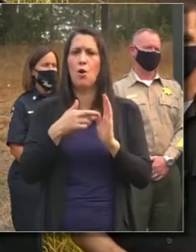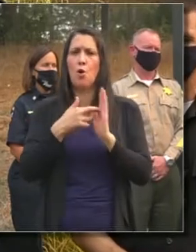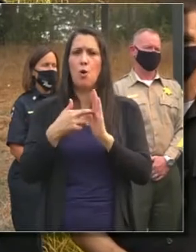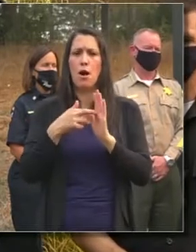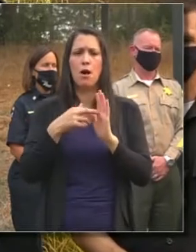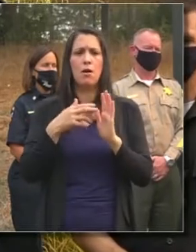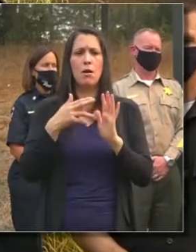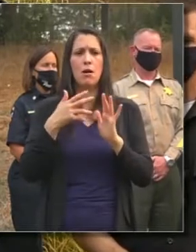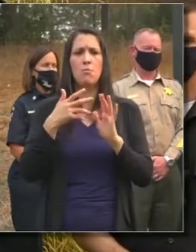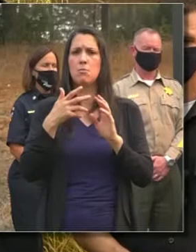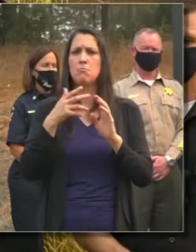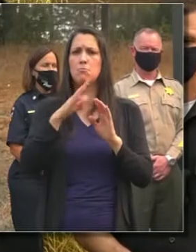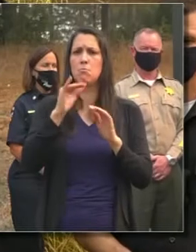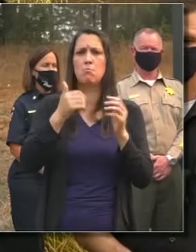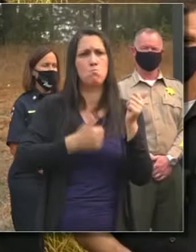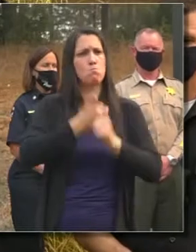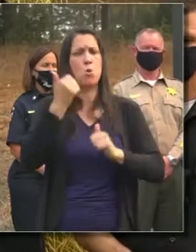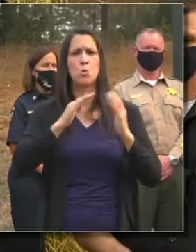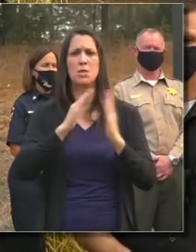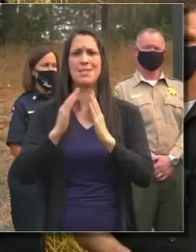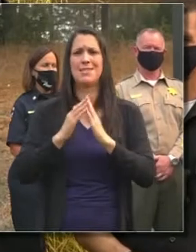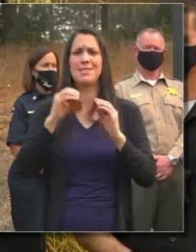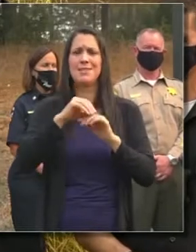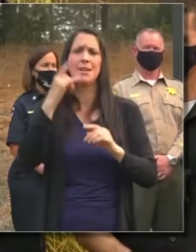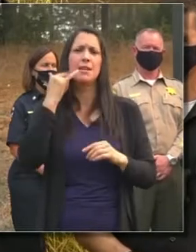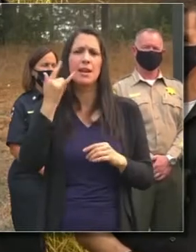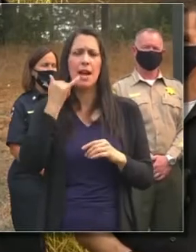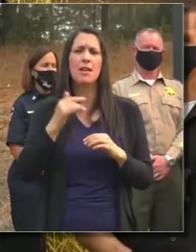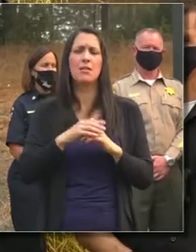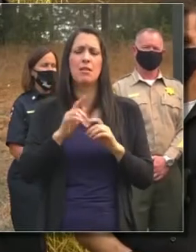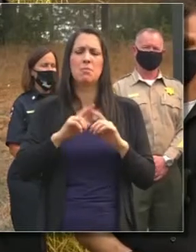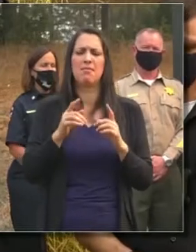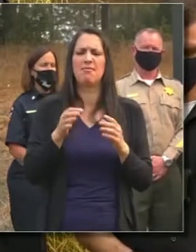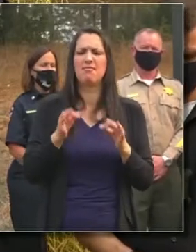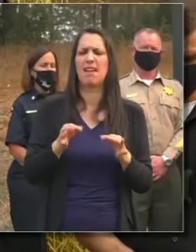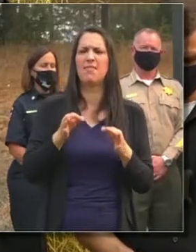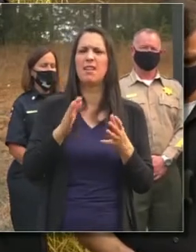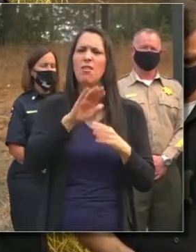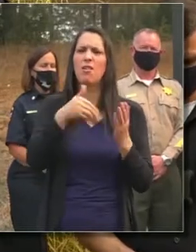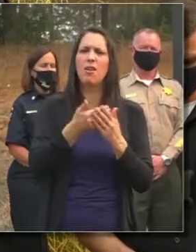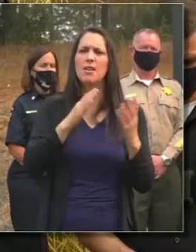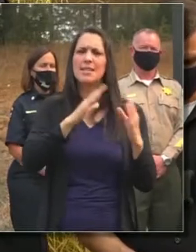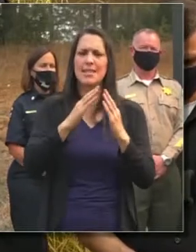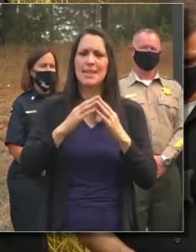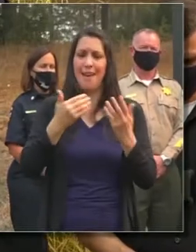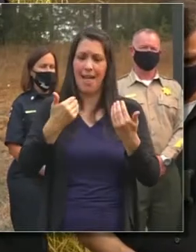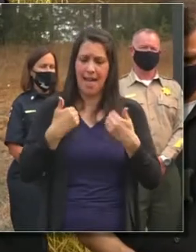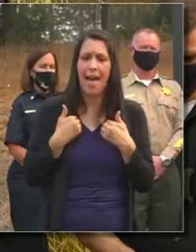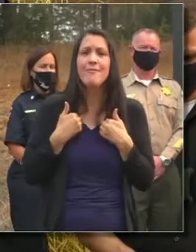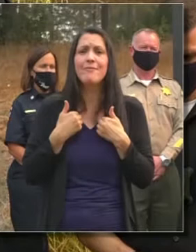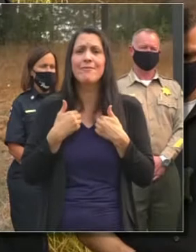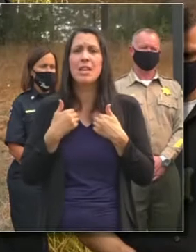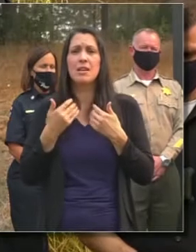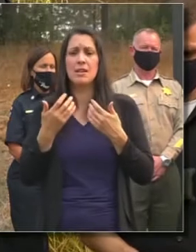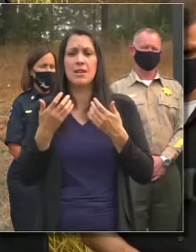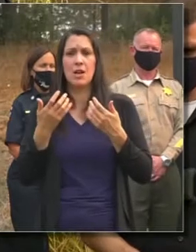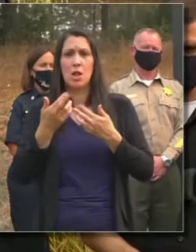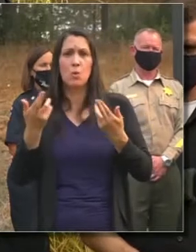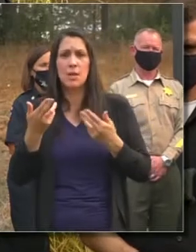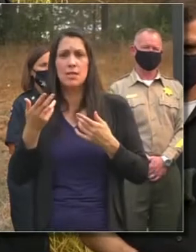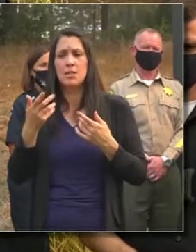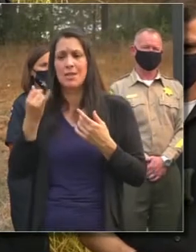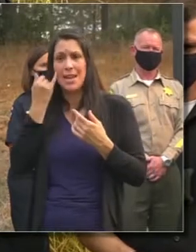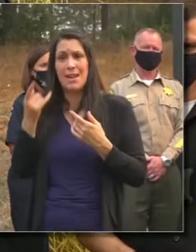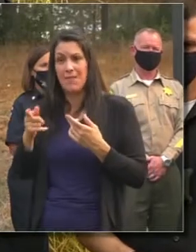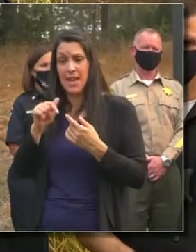por la mayoría si no todas las ciudades en california definitivamente todas las ciudades que han tenido recursos que han podido ofrecer